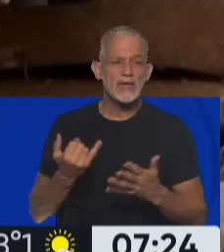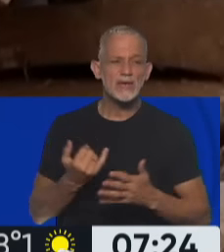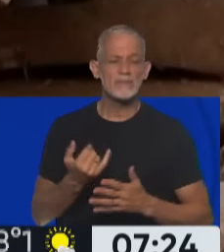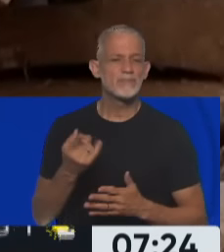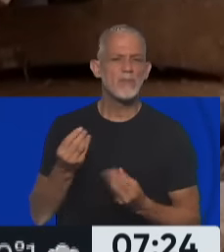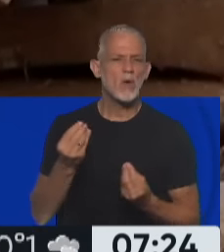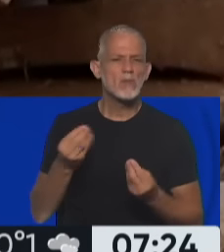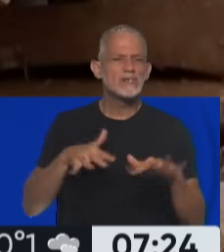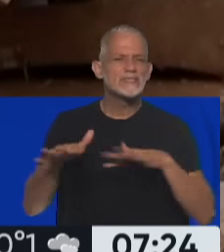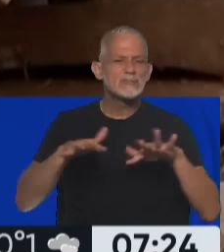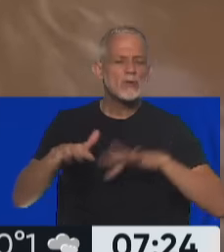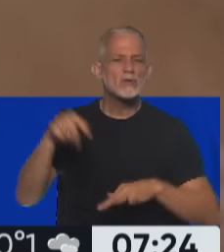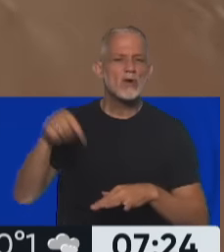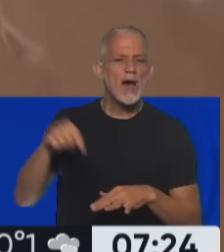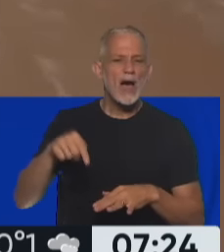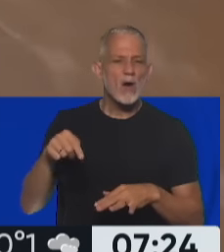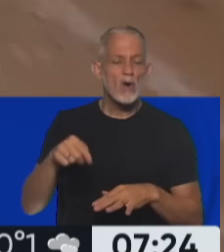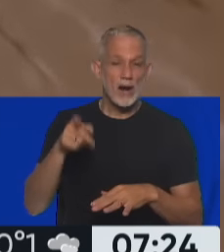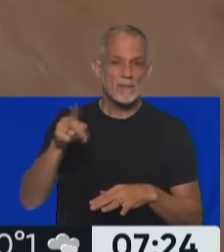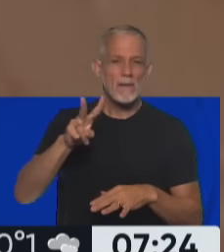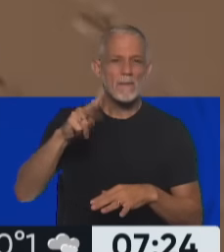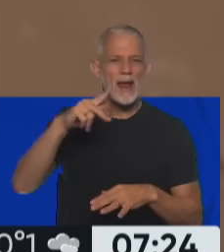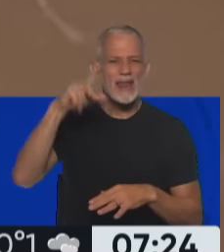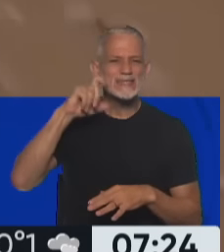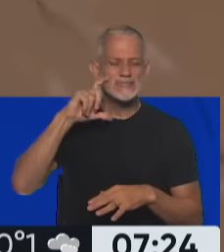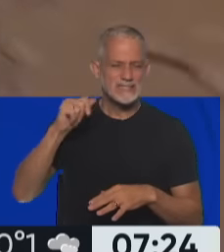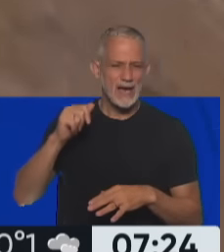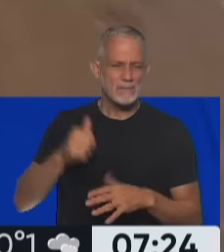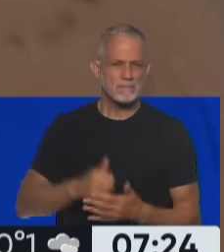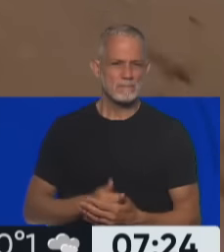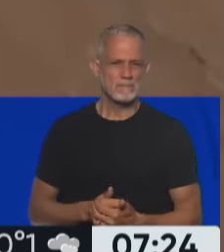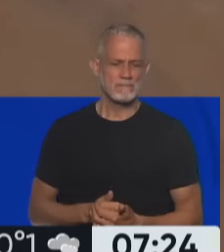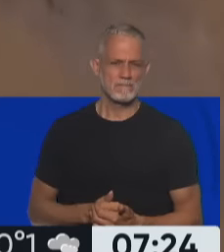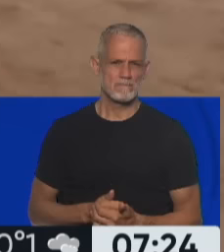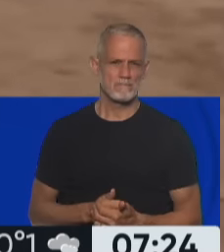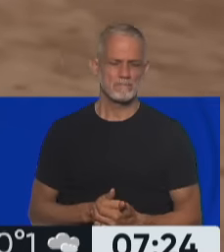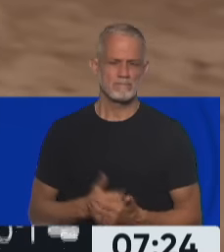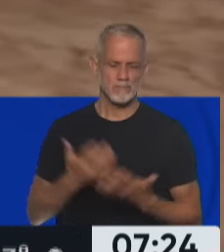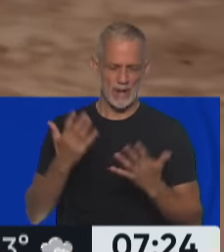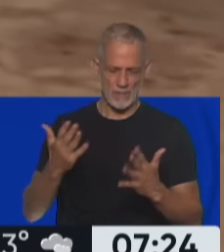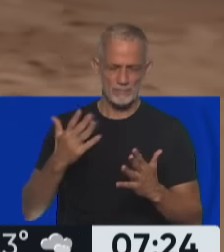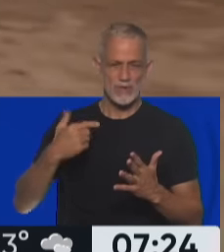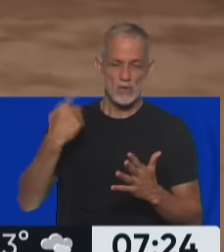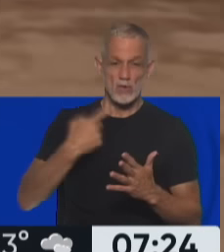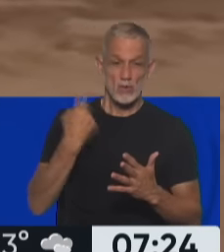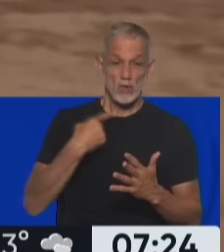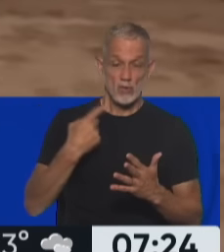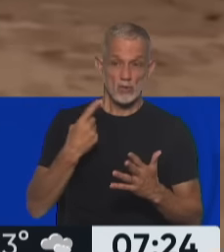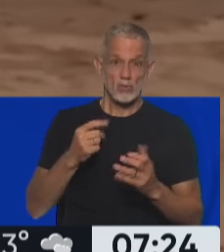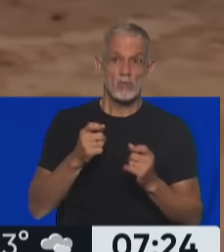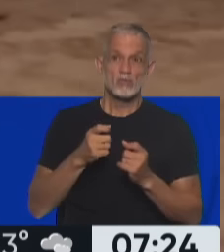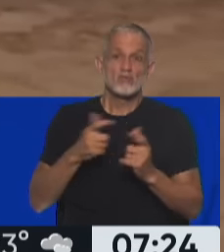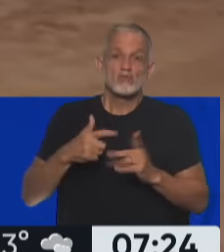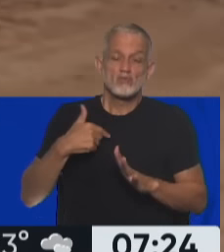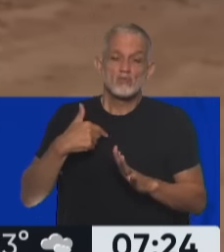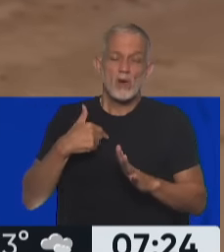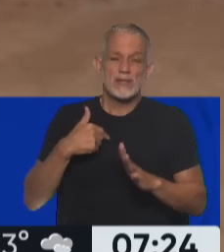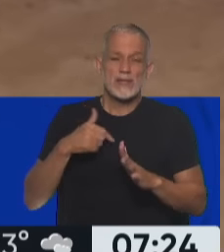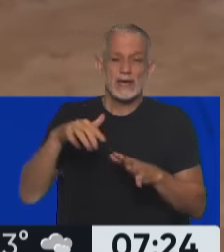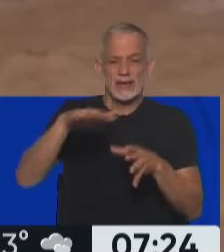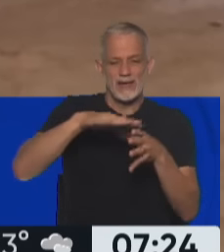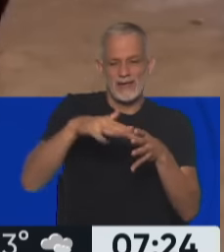cuál es la situación a esta hora allí en Valencia. A ver, nosotros justamente por suerte nos encontramos en la parte más de